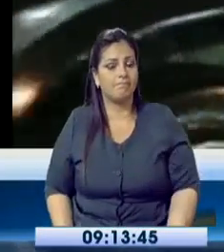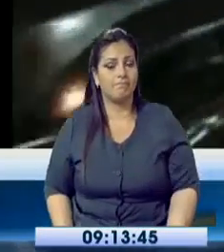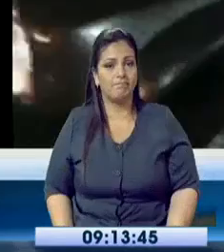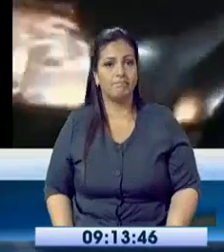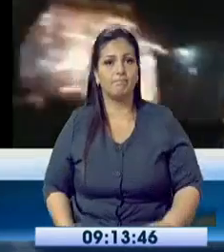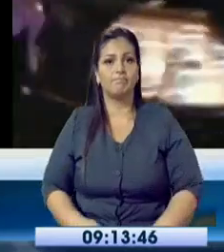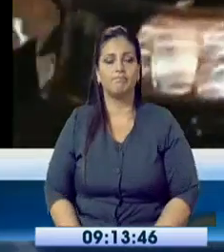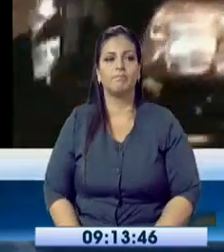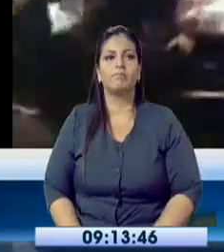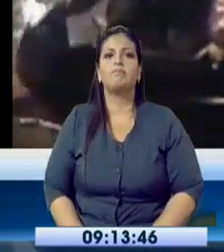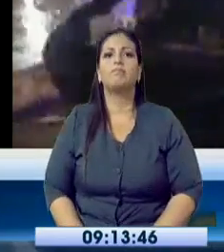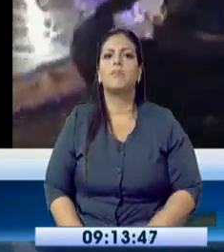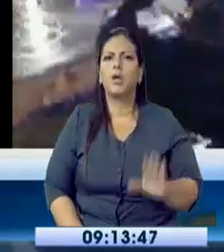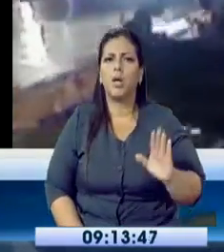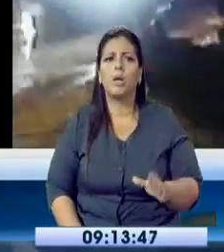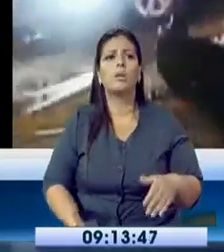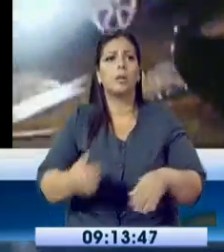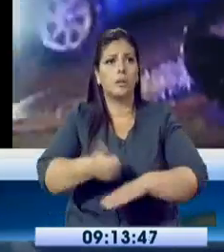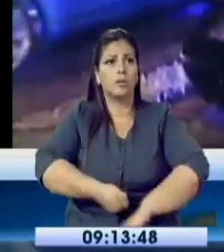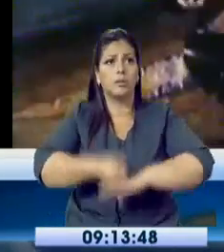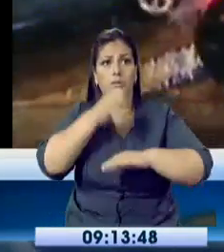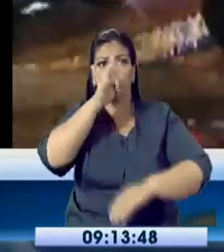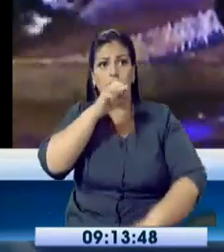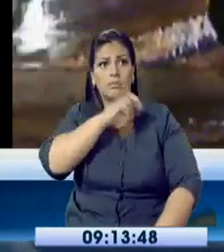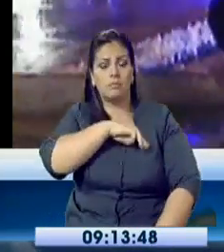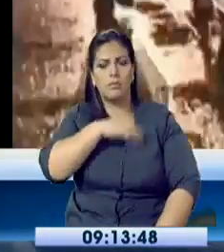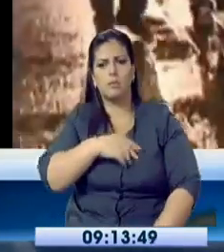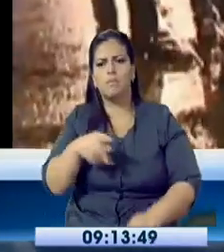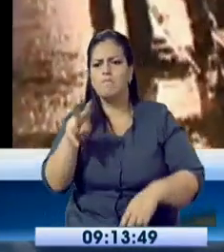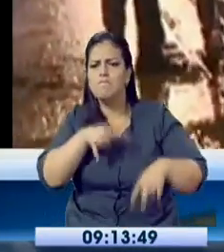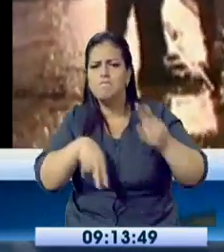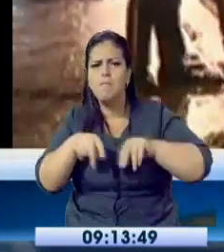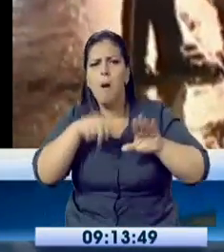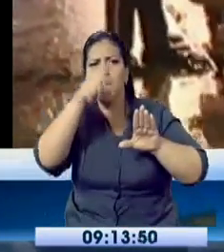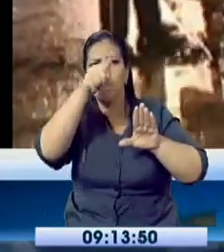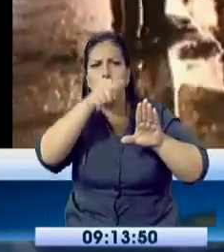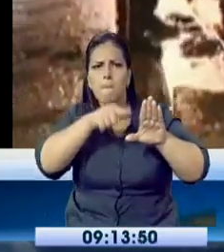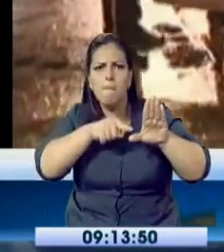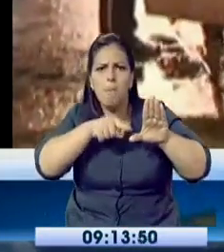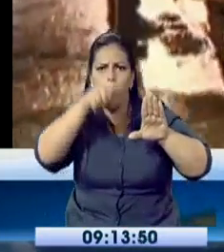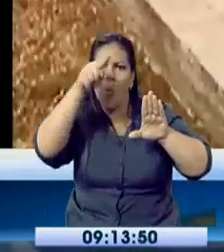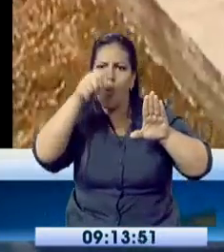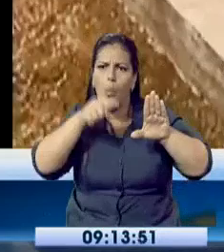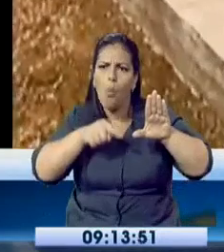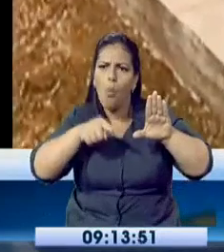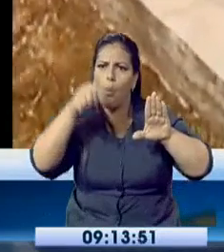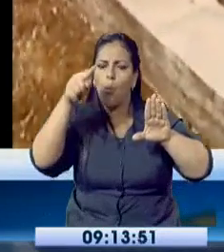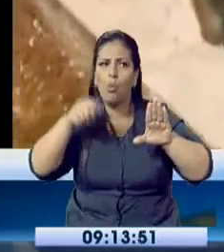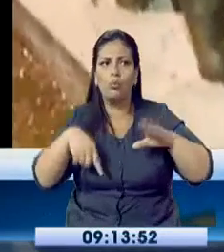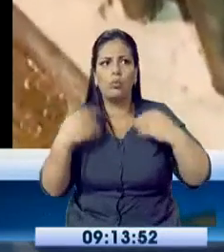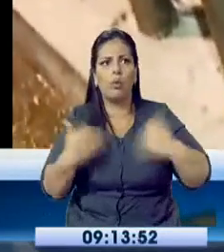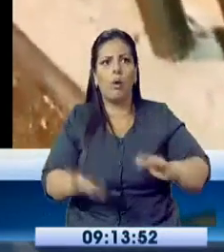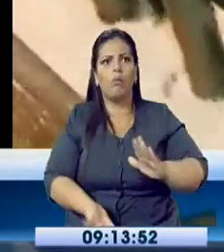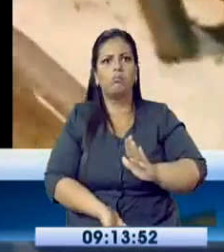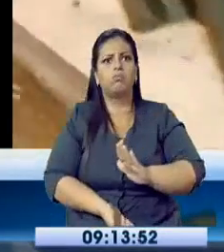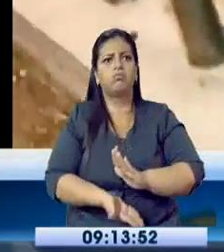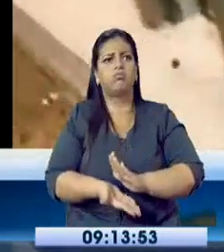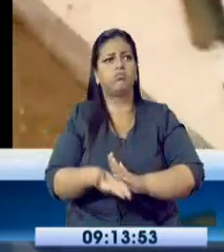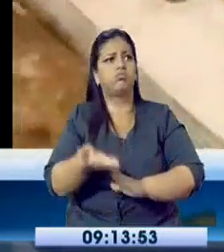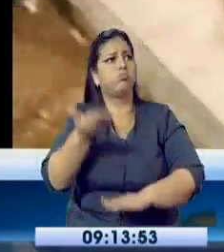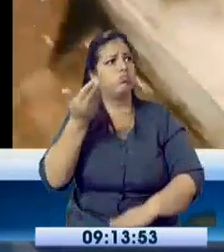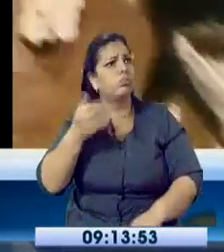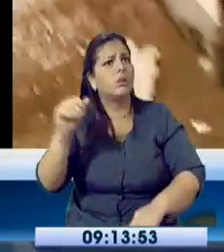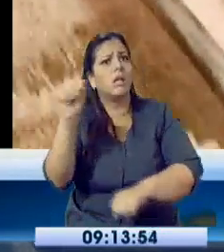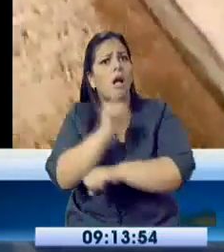a las estadísticas que maneja la institución, en estos tres primeros meses del año se registra un decrecimiento en el número de accidentes